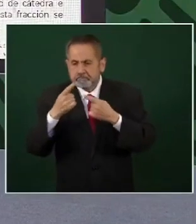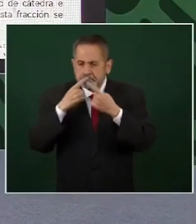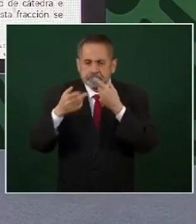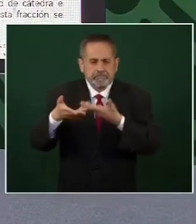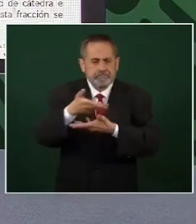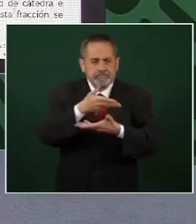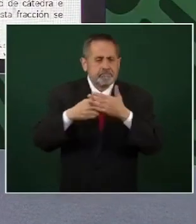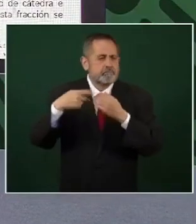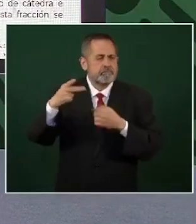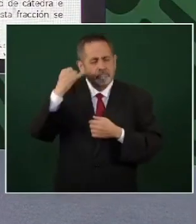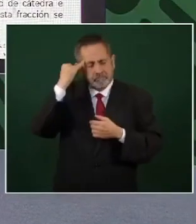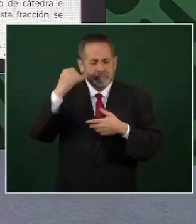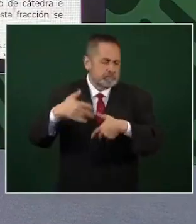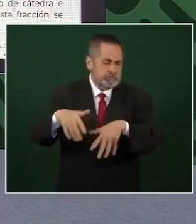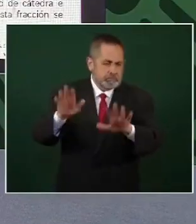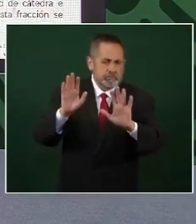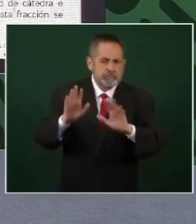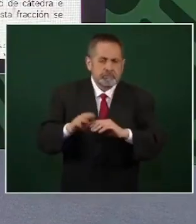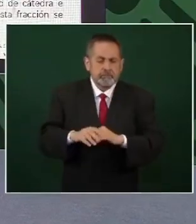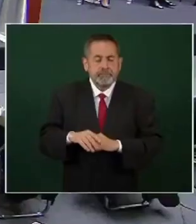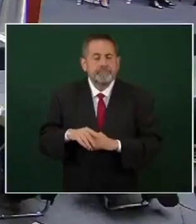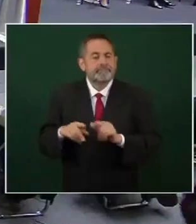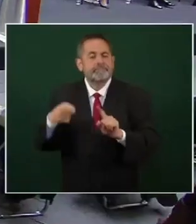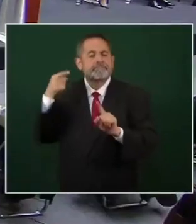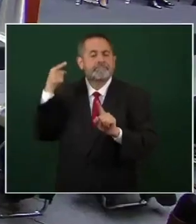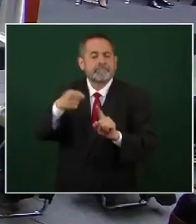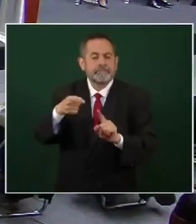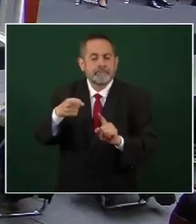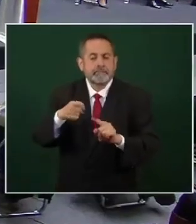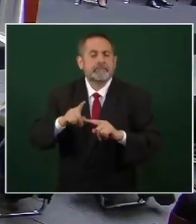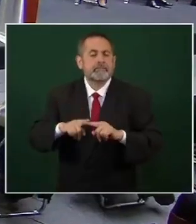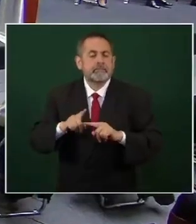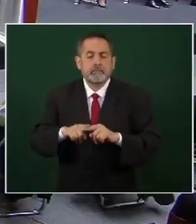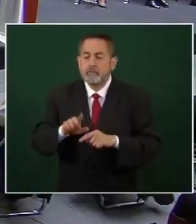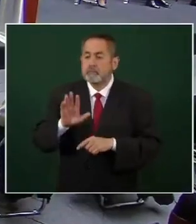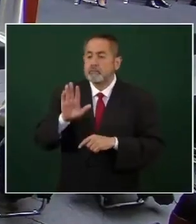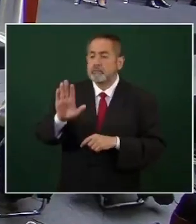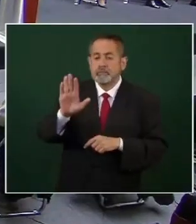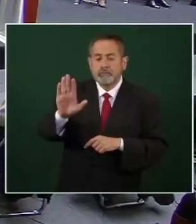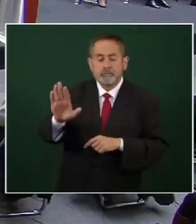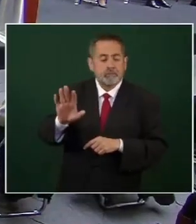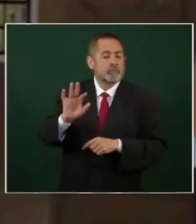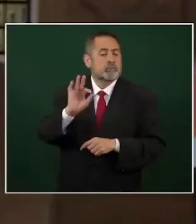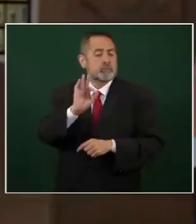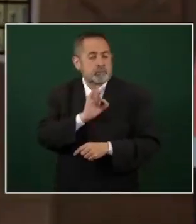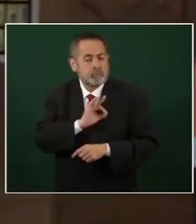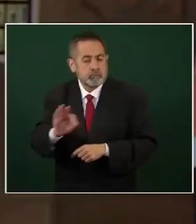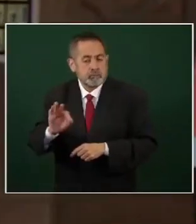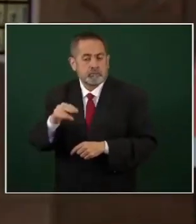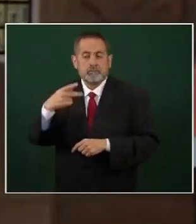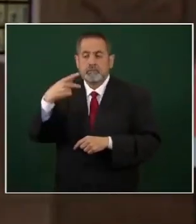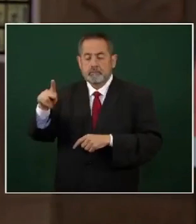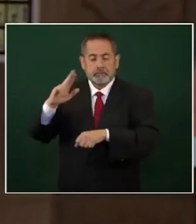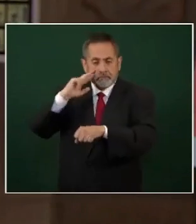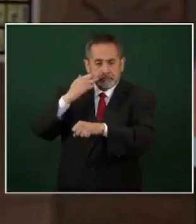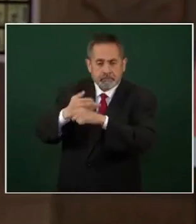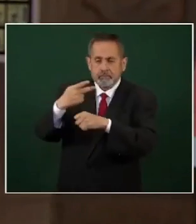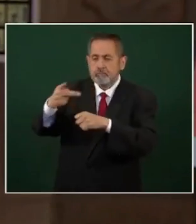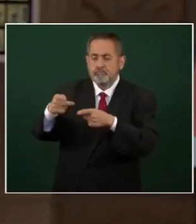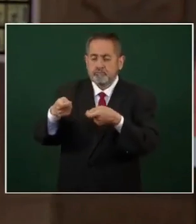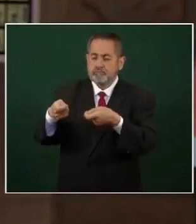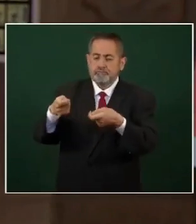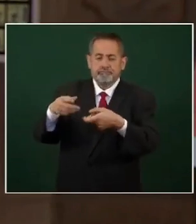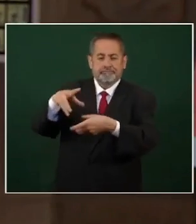discusión de las ideas. Pero lo esencial es, tendrán la facultad y la responsabilidad de